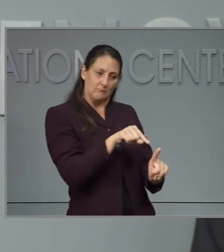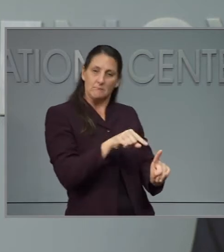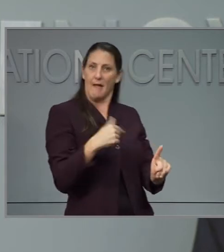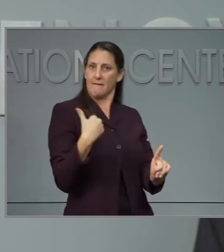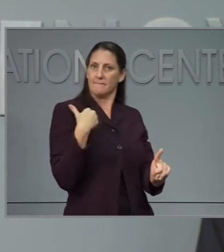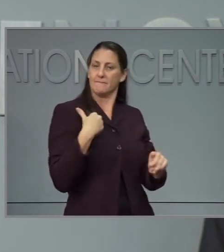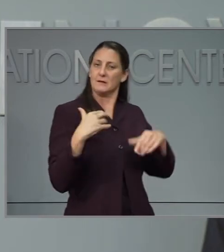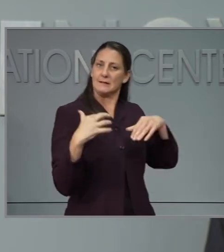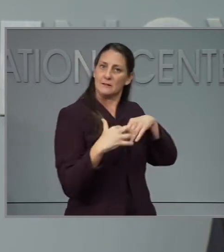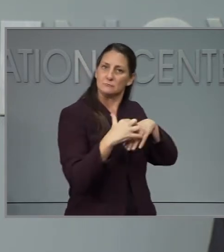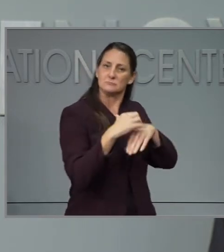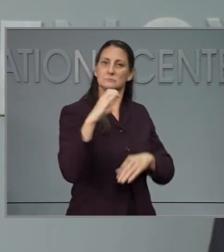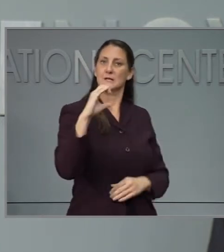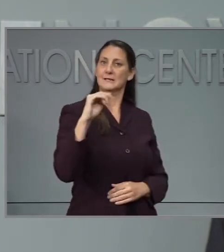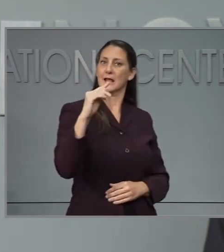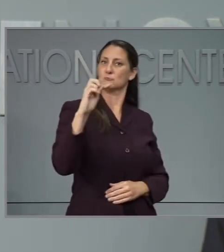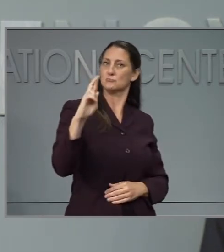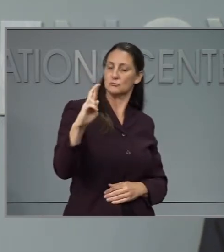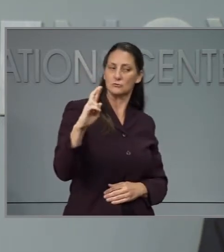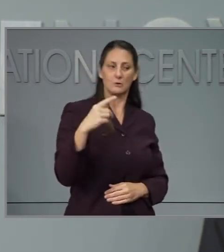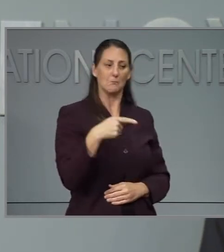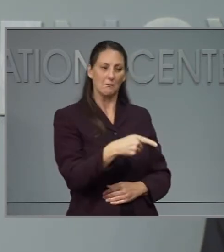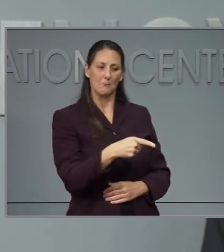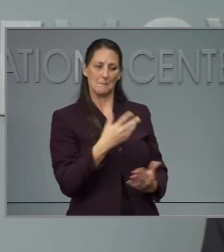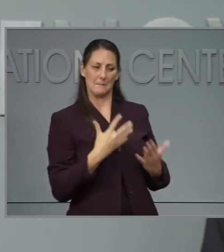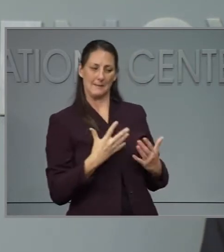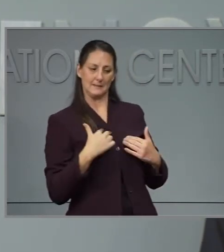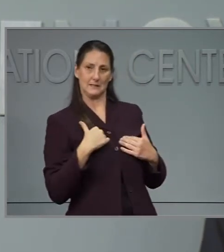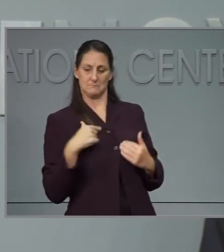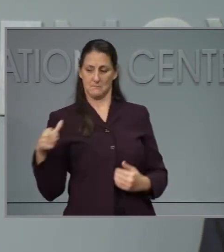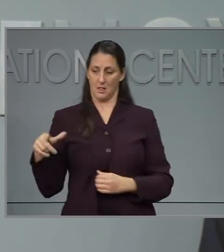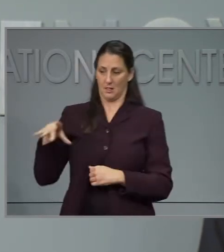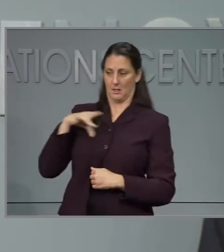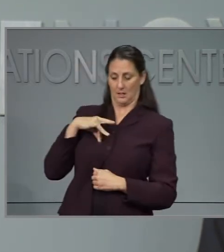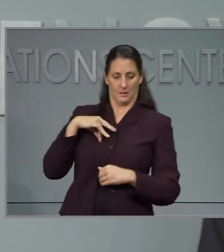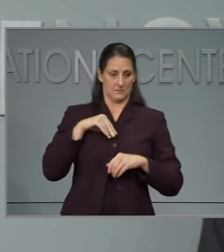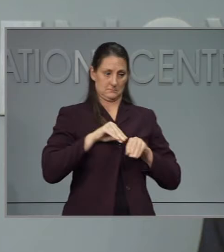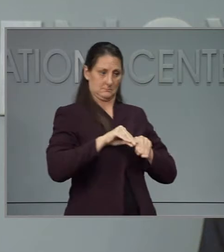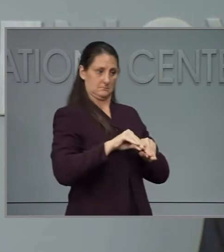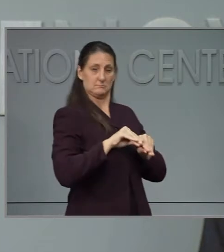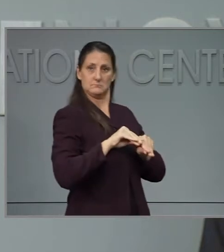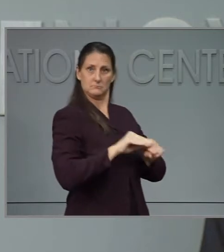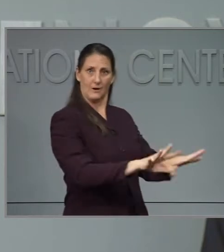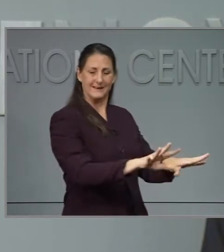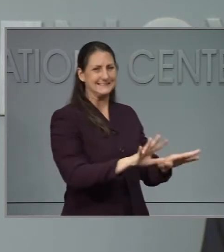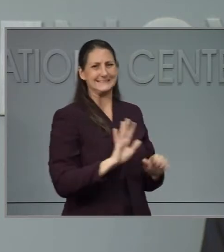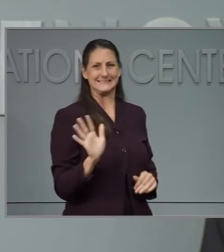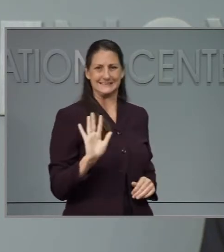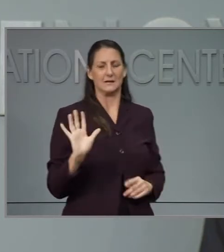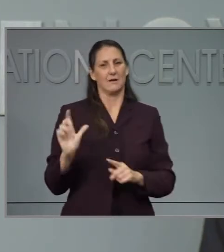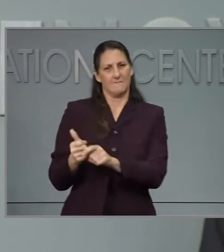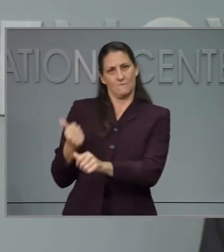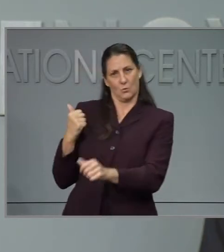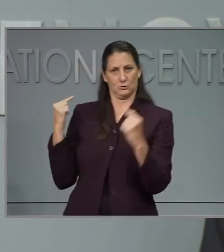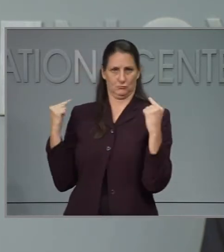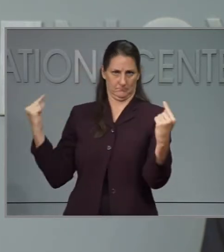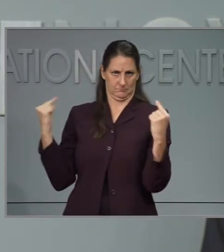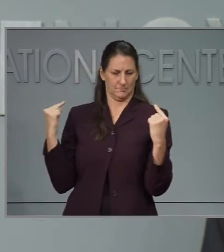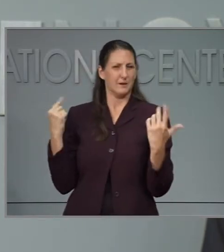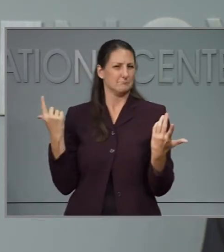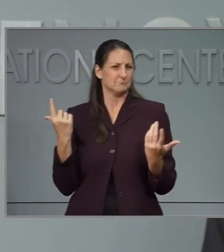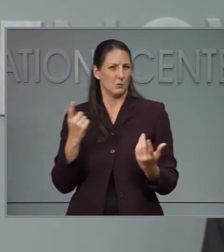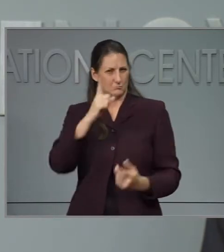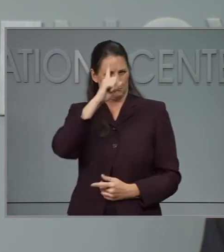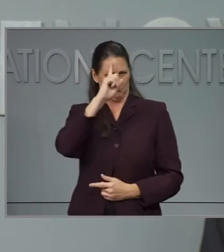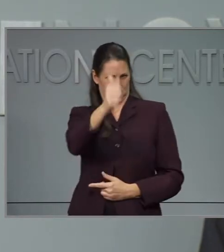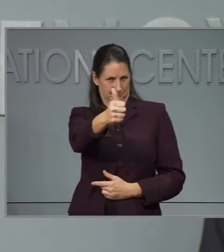Este es el tipo de cosas en las que tenemos que pensar antes de hacer cualquier actividad riesgosa, como ir a un gimnasio. Así que